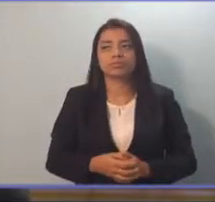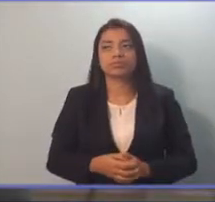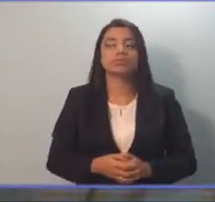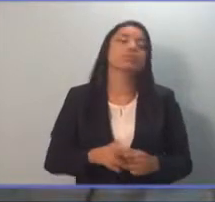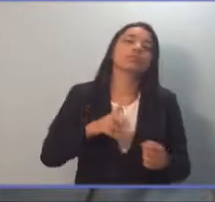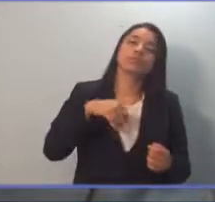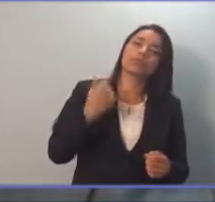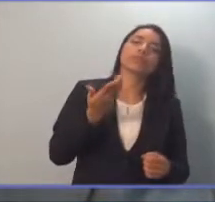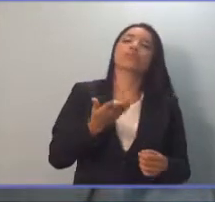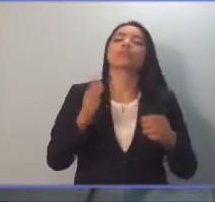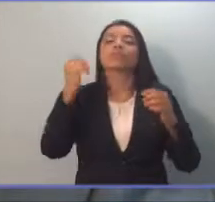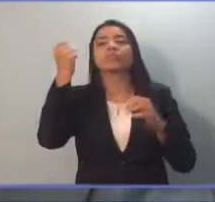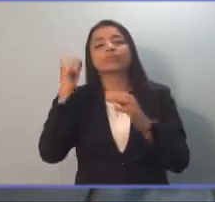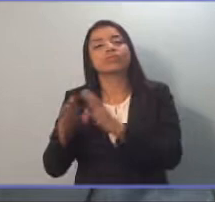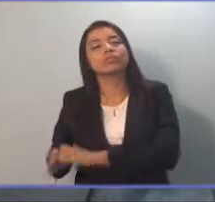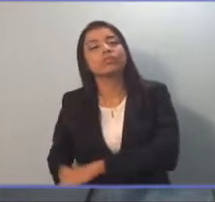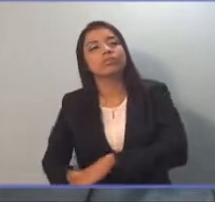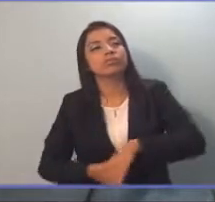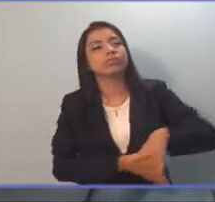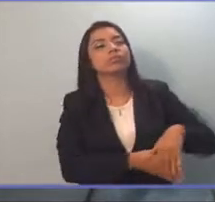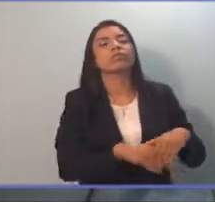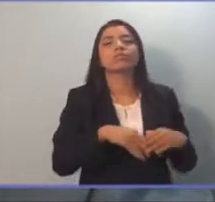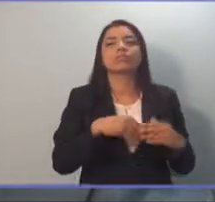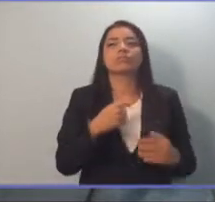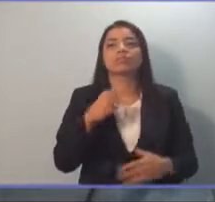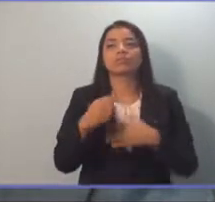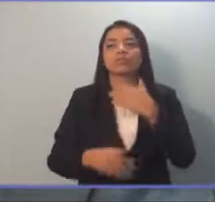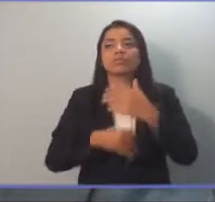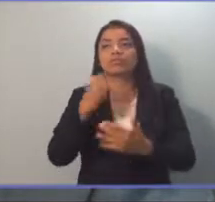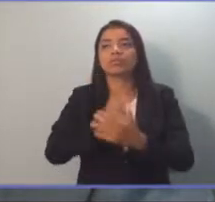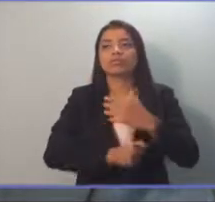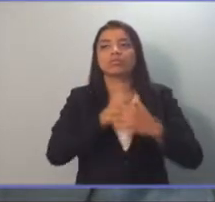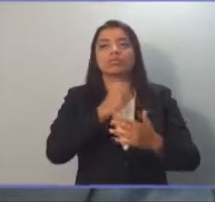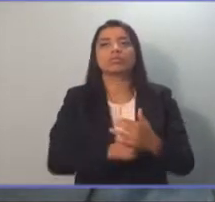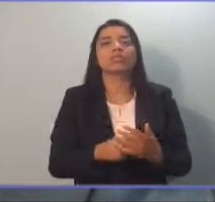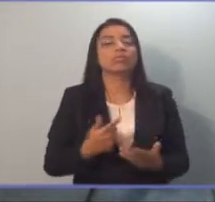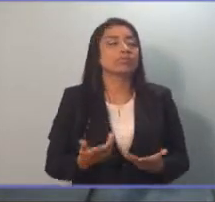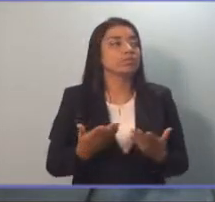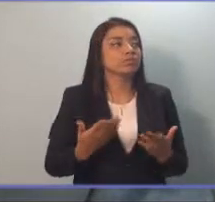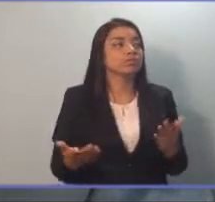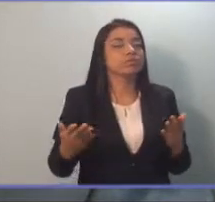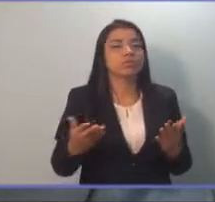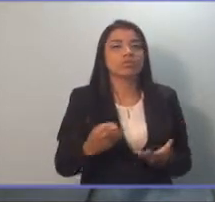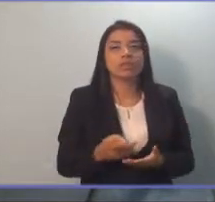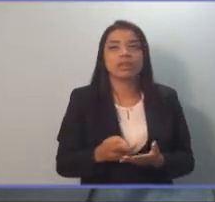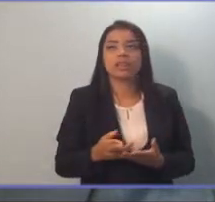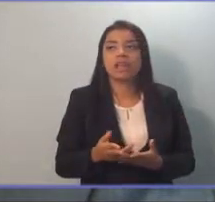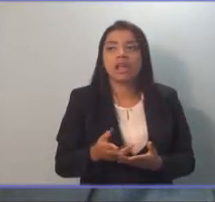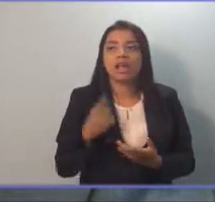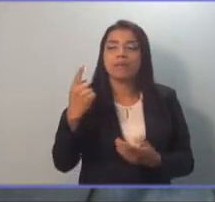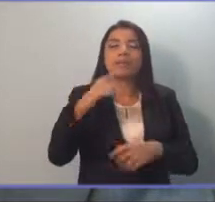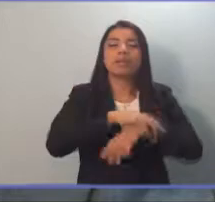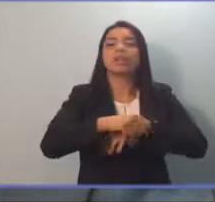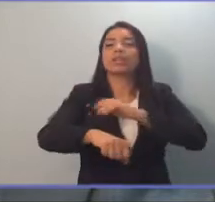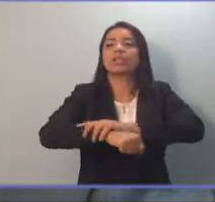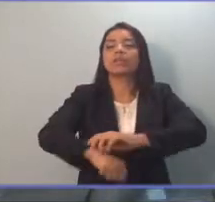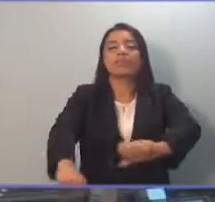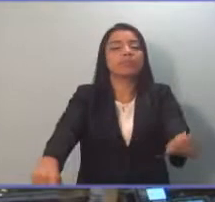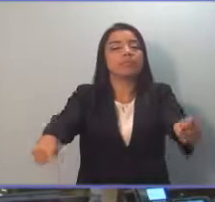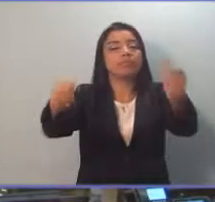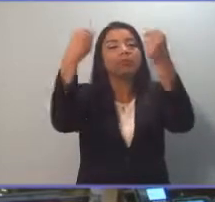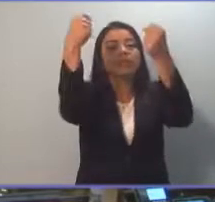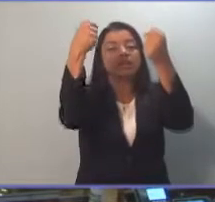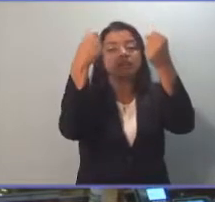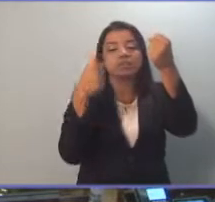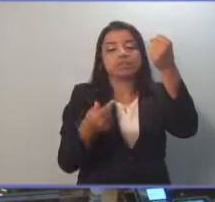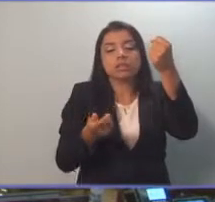Otro aspecto importante a informar son los esfuerzos de rehabilitación y reinserción en el sistema penitenciario de